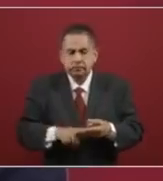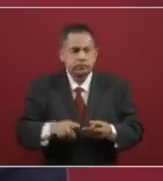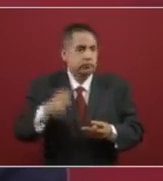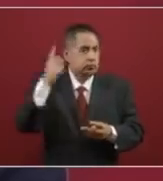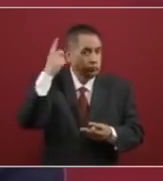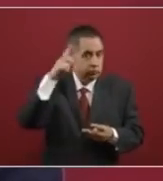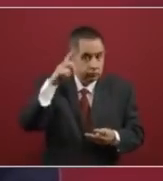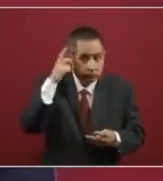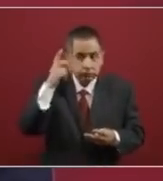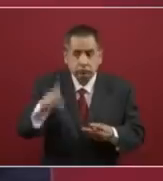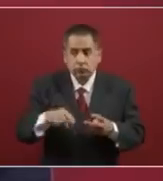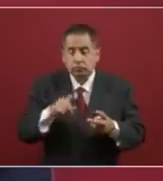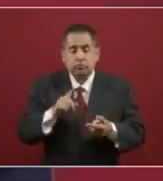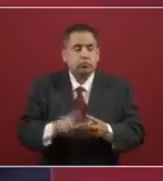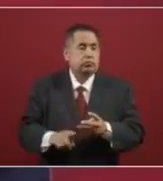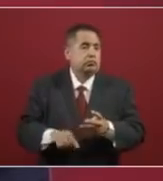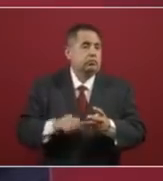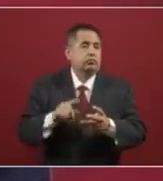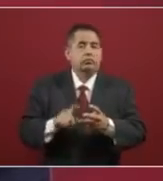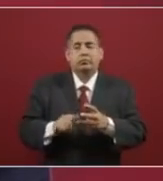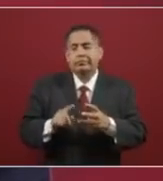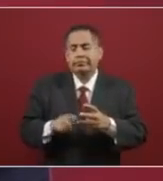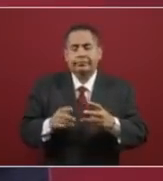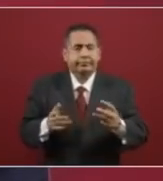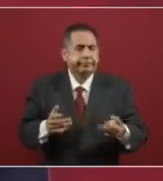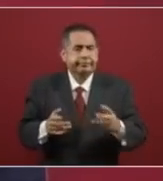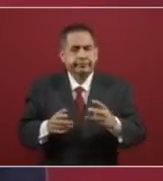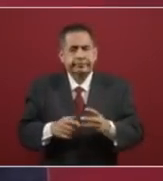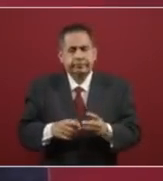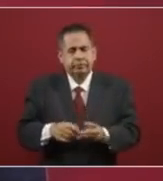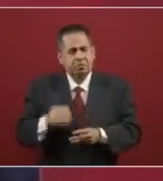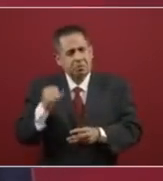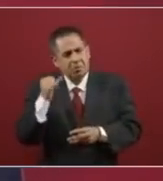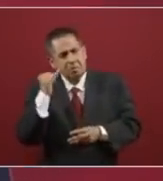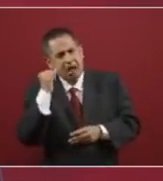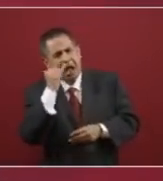Durango, es el caso de